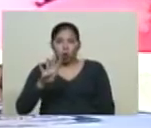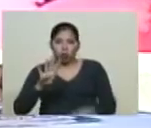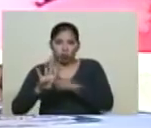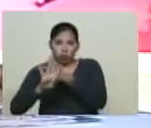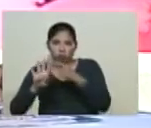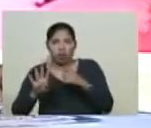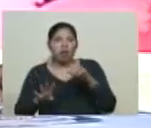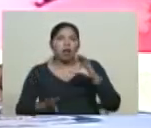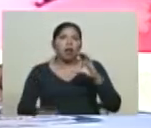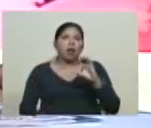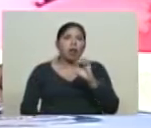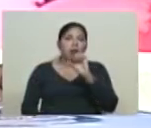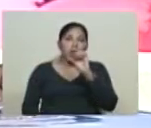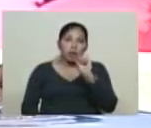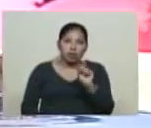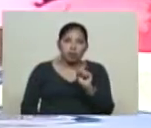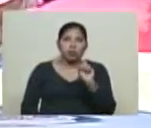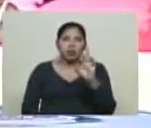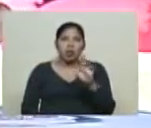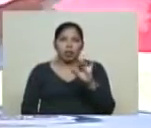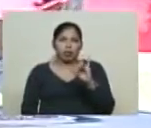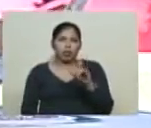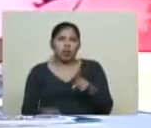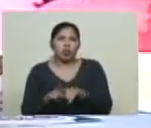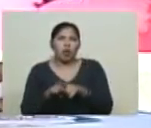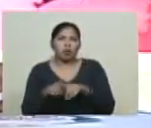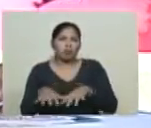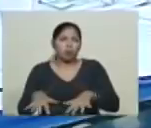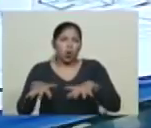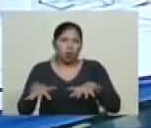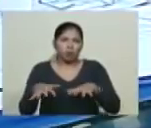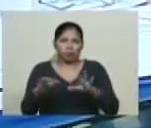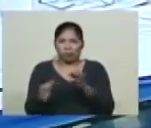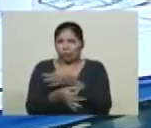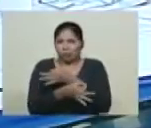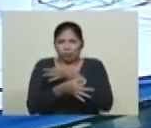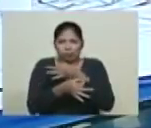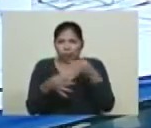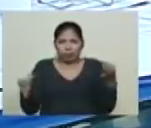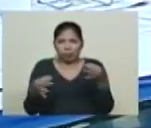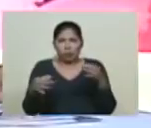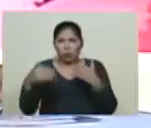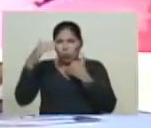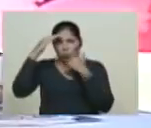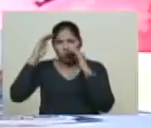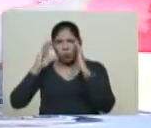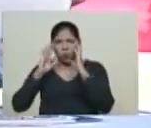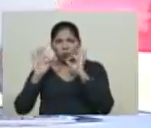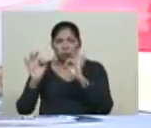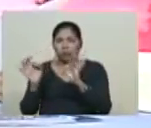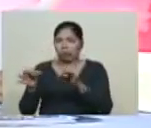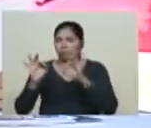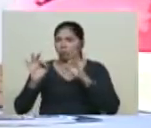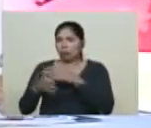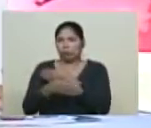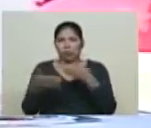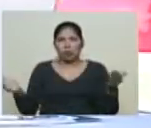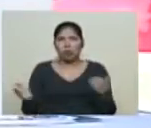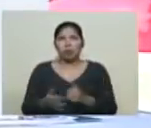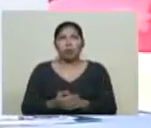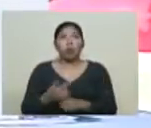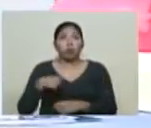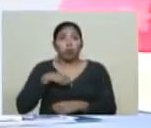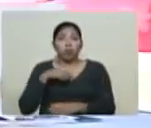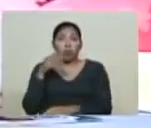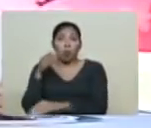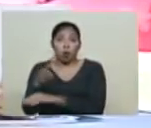bueno, Pepito, presidente, están perfectos para la atención de calidad, para bueno, una atención que ir a inaugurar de